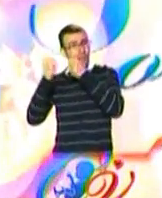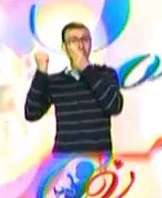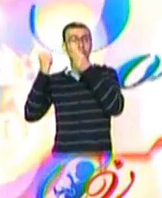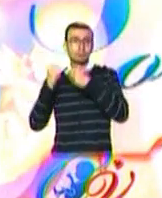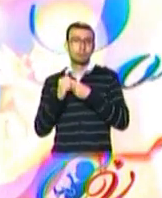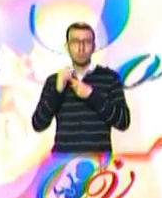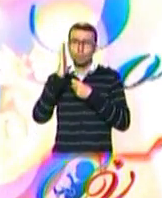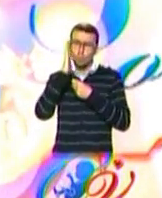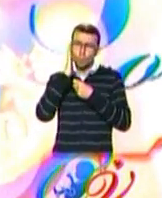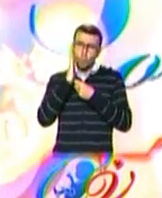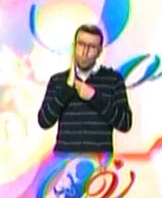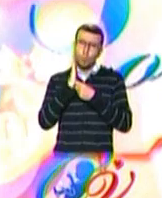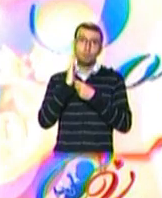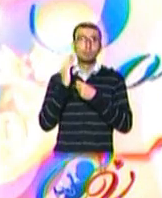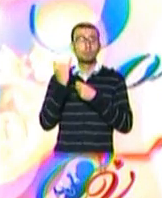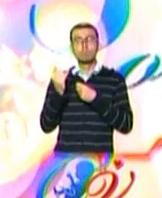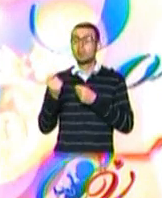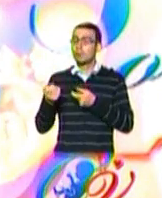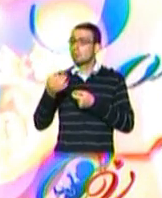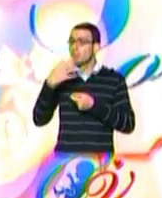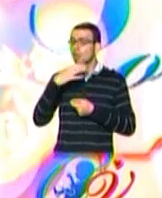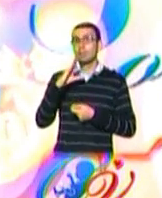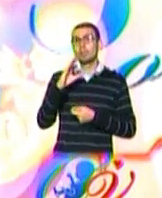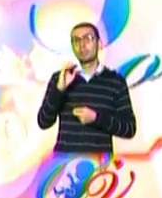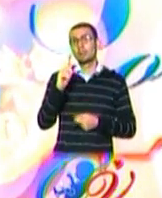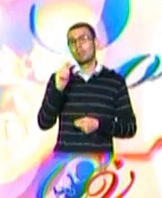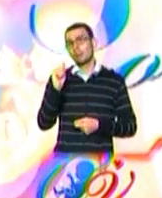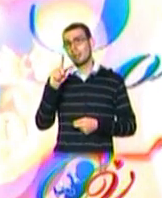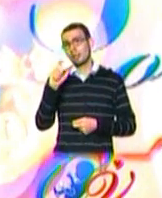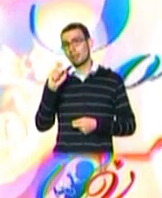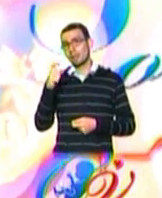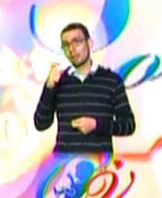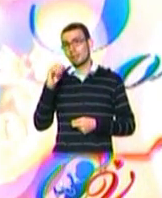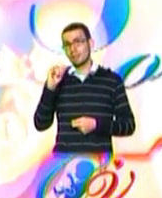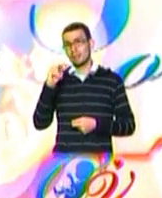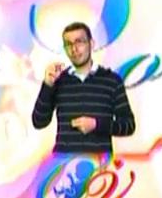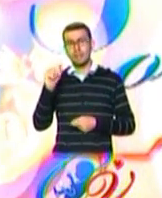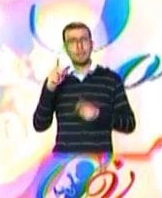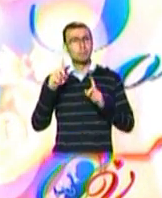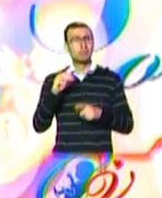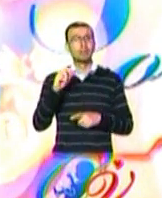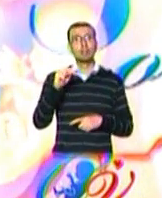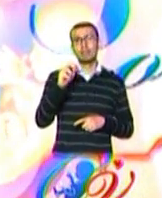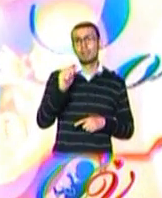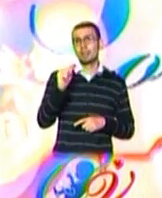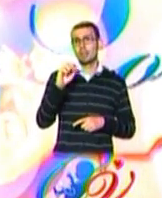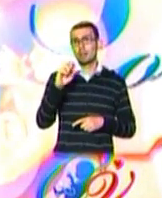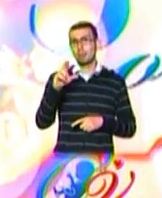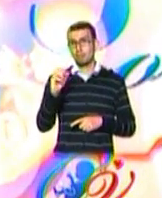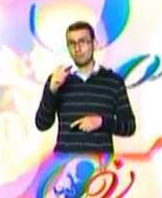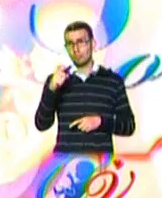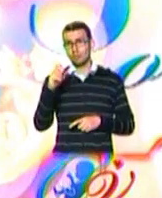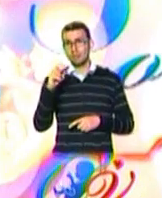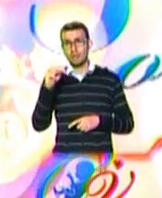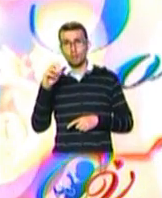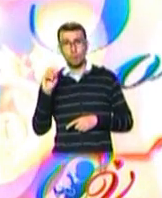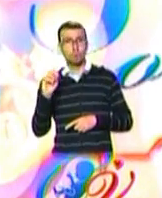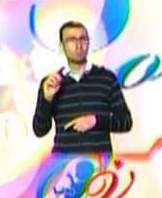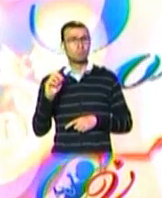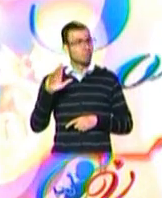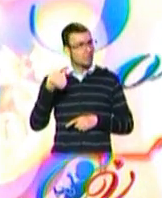Solo me mandaron cefalexina y naproxeno. ¿Y qué le dijeron que seguía el tratamiento?